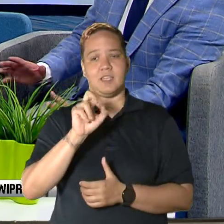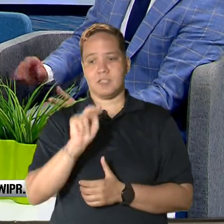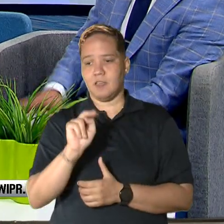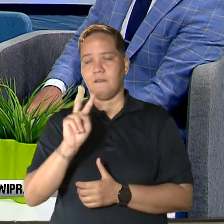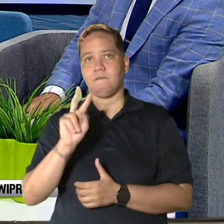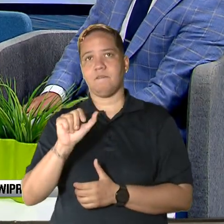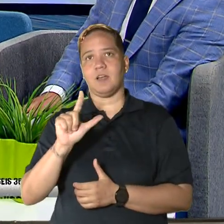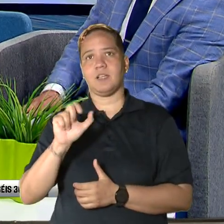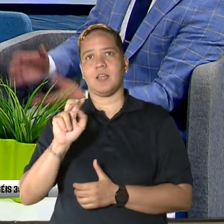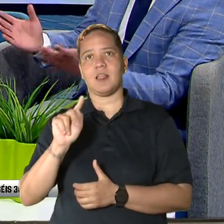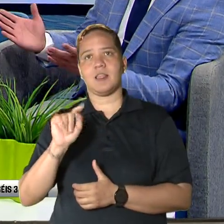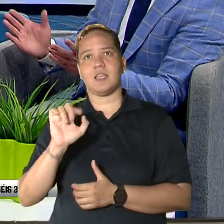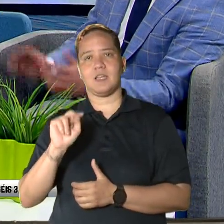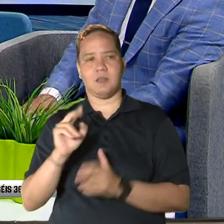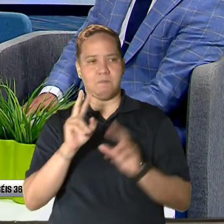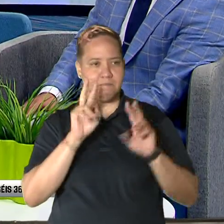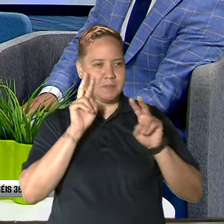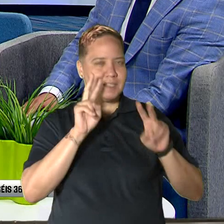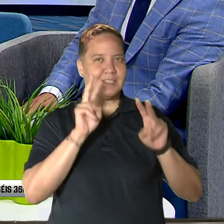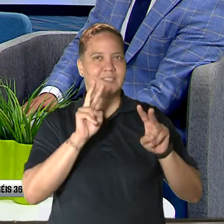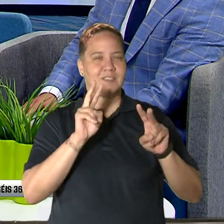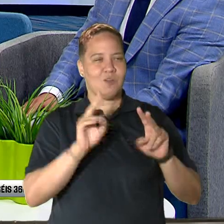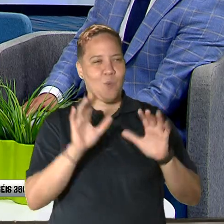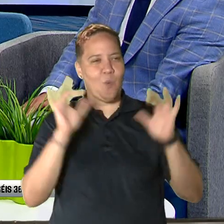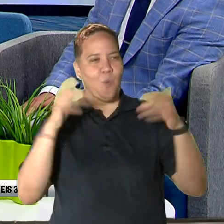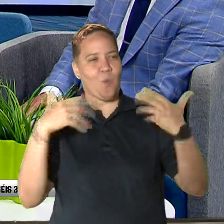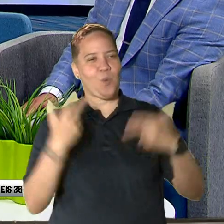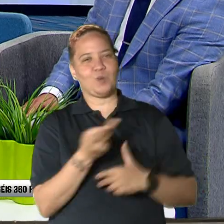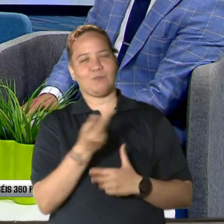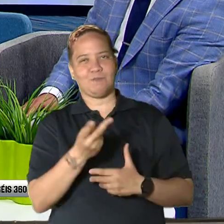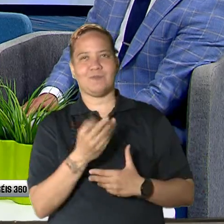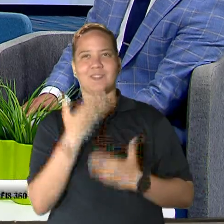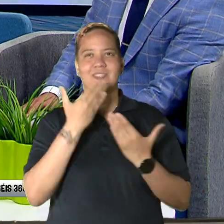vamos a estar pendiente al futuro porque es brillante con ustedes dos Muchas gracias buenas noches a ustedes